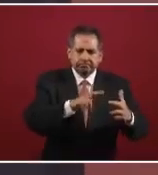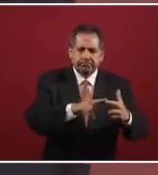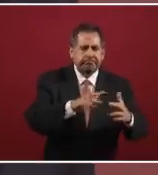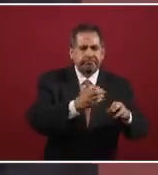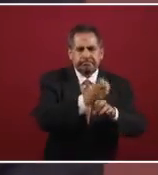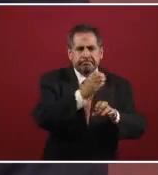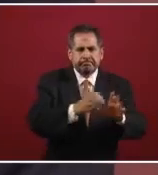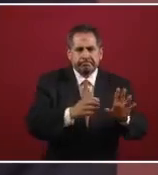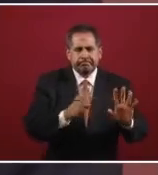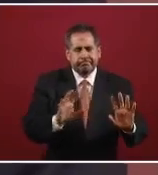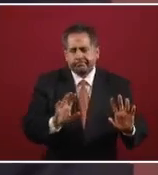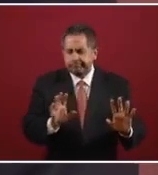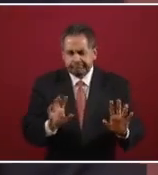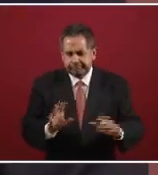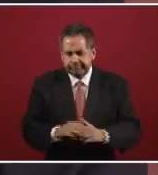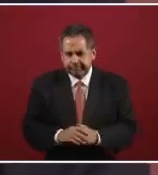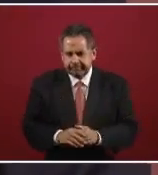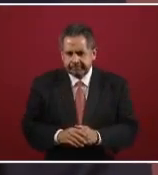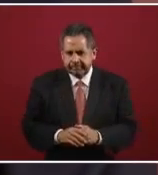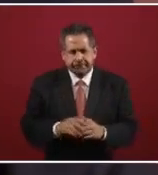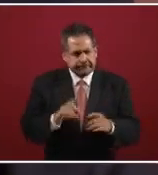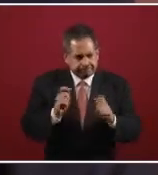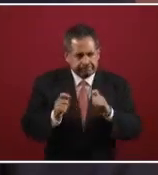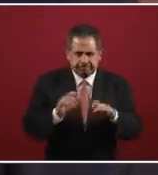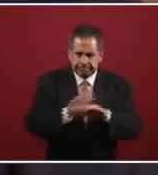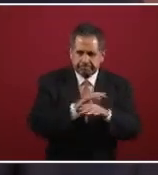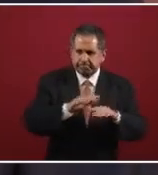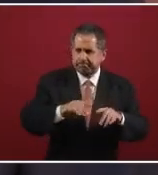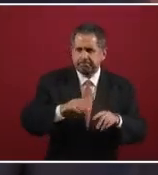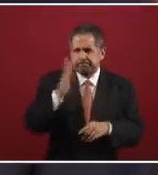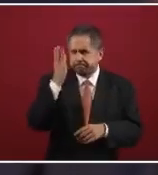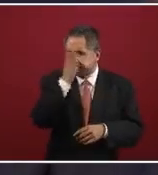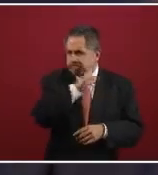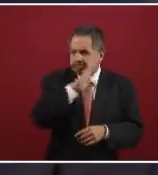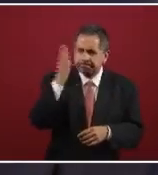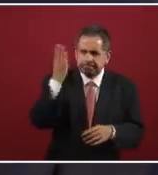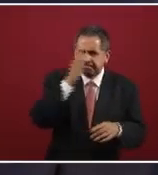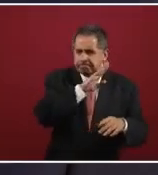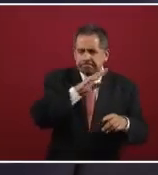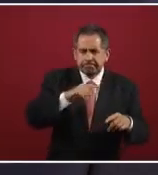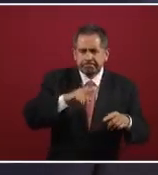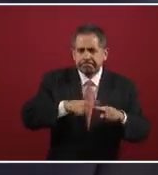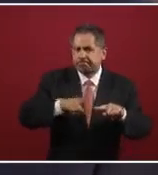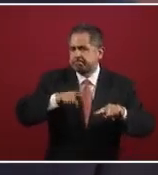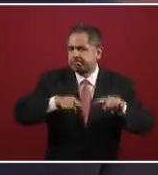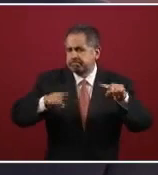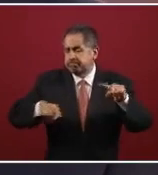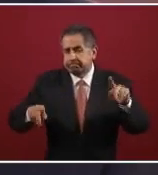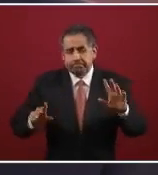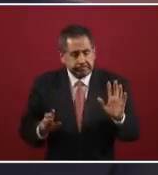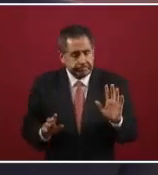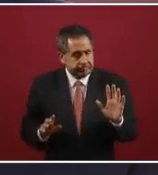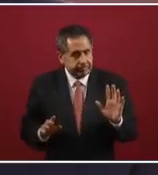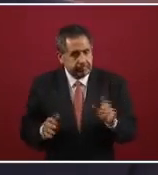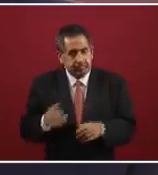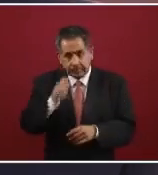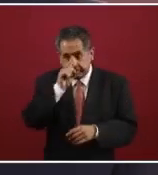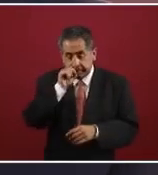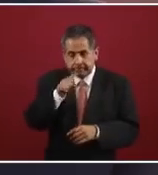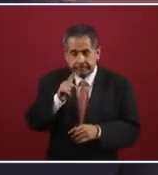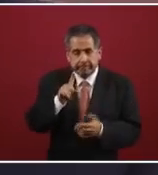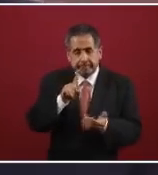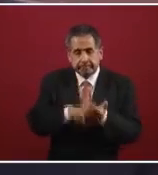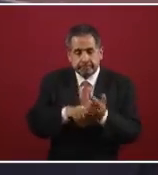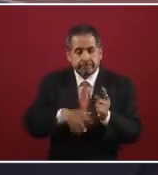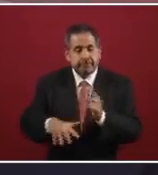estás todo esto es cambiante y además entender las